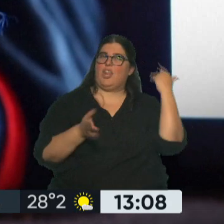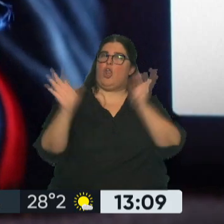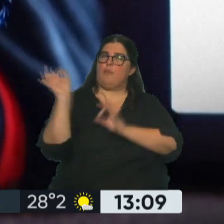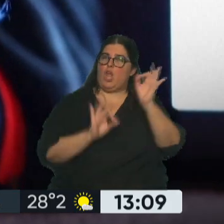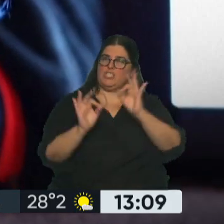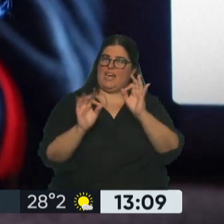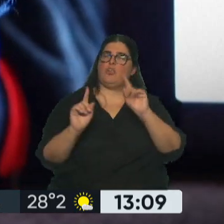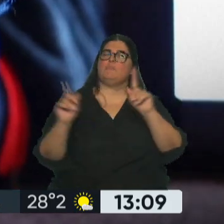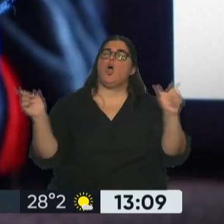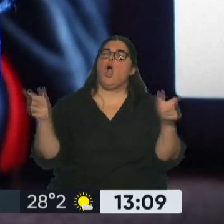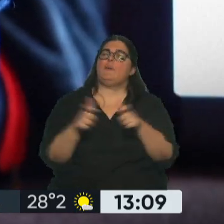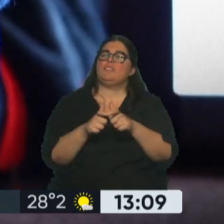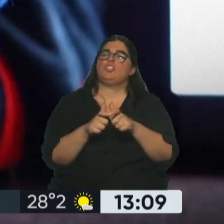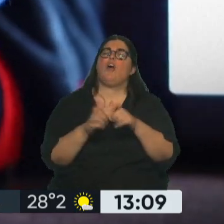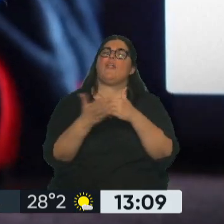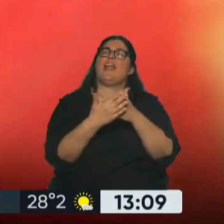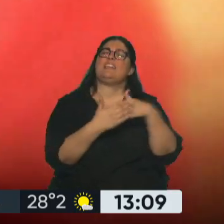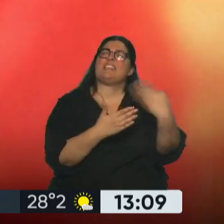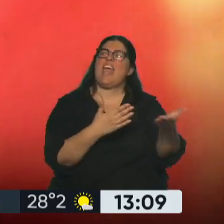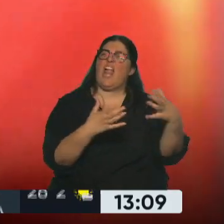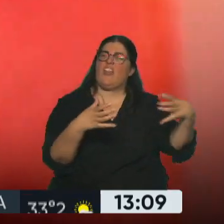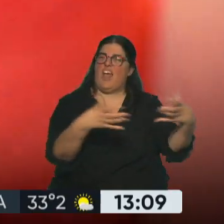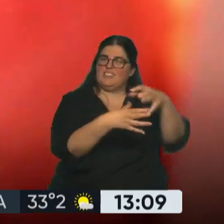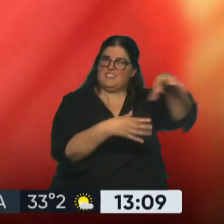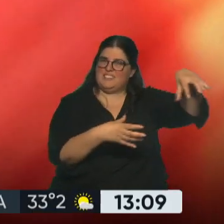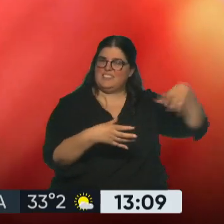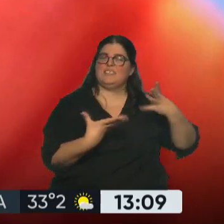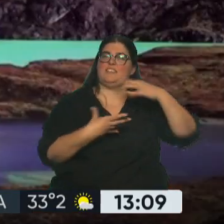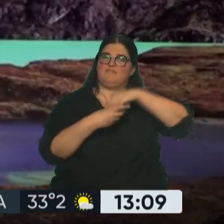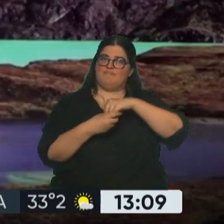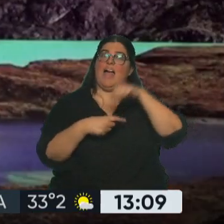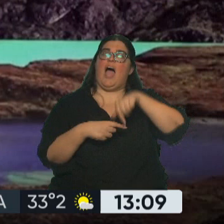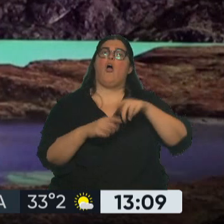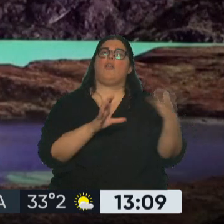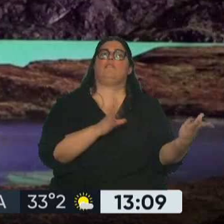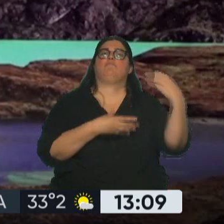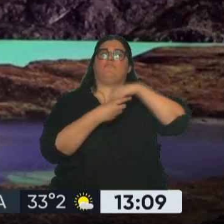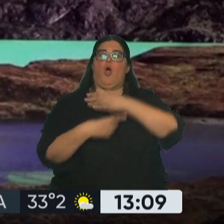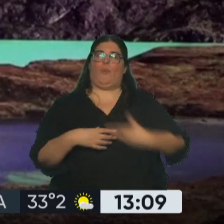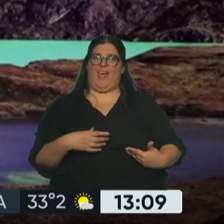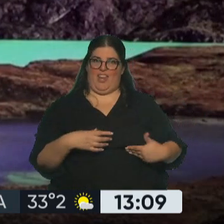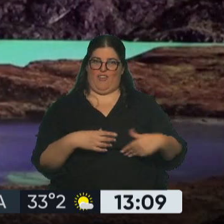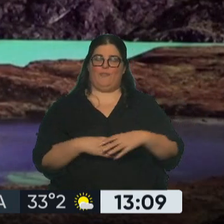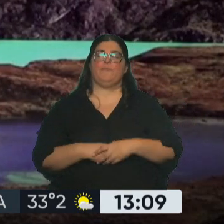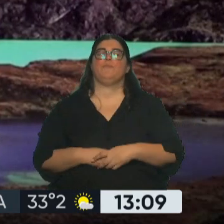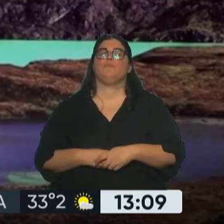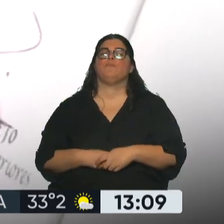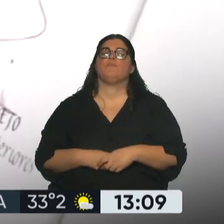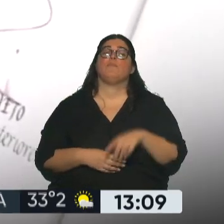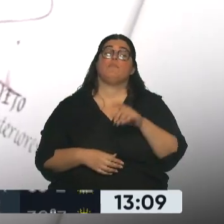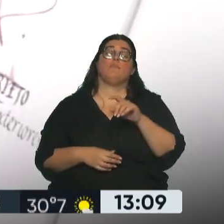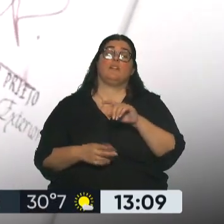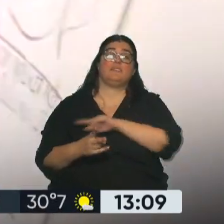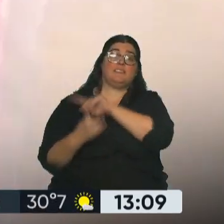con una convención de agrupaciones de izquierda, muchas de ellas hoy en la coalición de gobierno. Con este segundo revés, en Chile